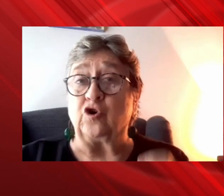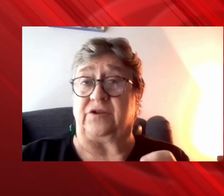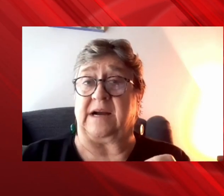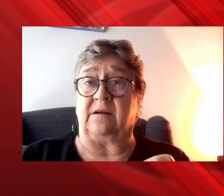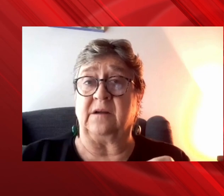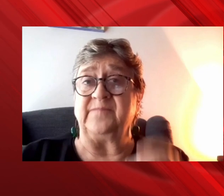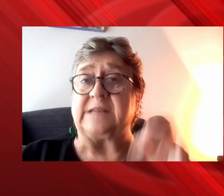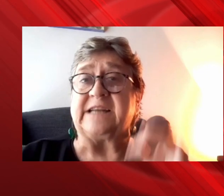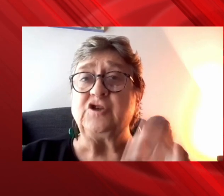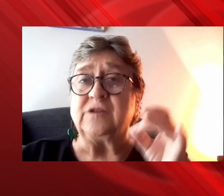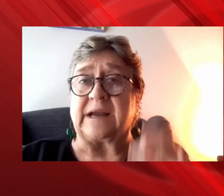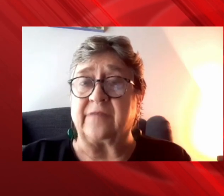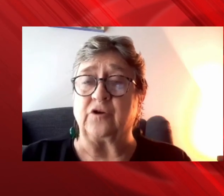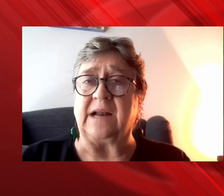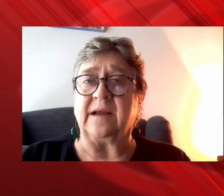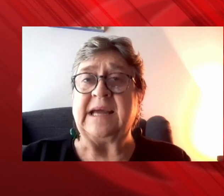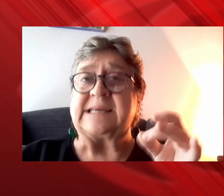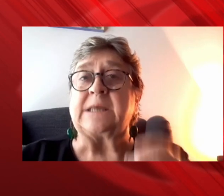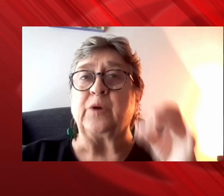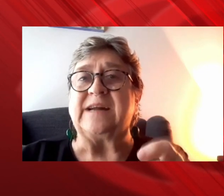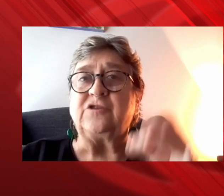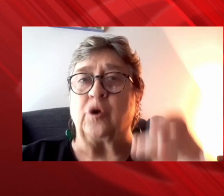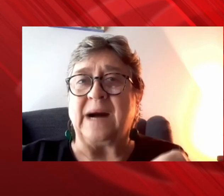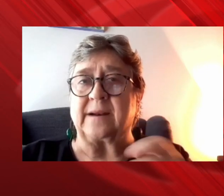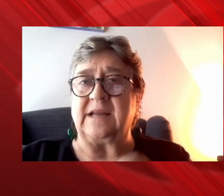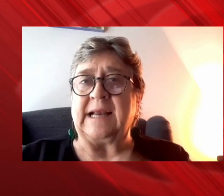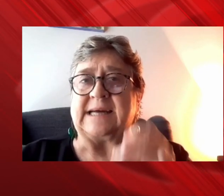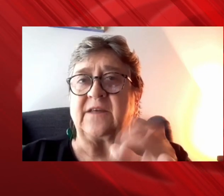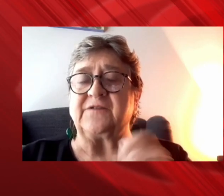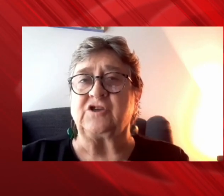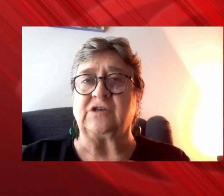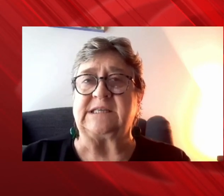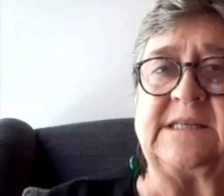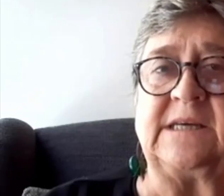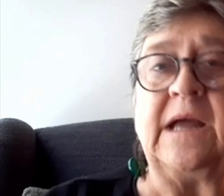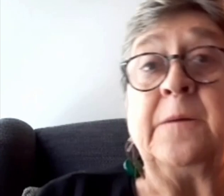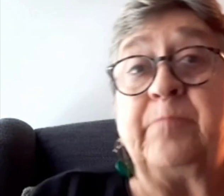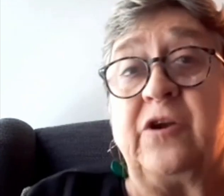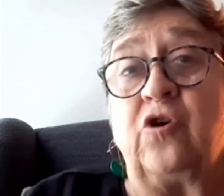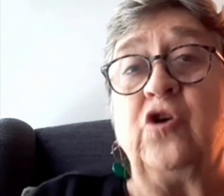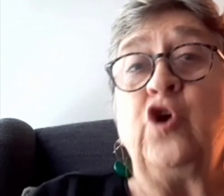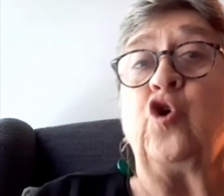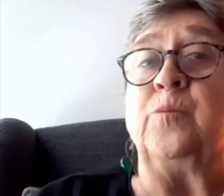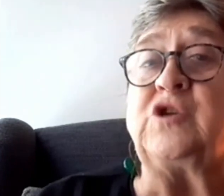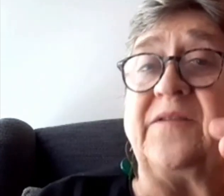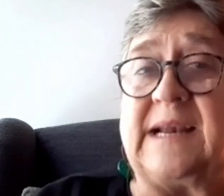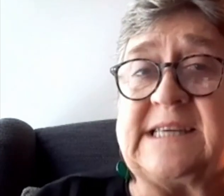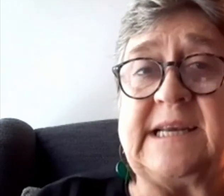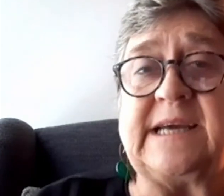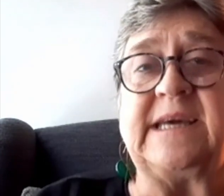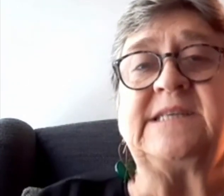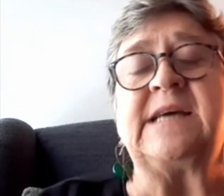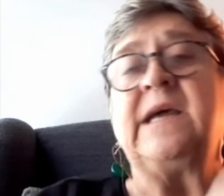radicalmente en contra del derecho internacional, que se puedan tomar las decisiones así. Pero, como se hacen